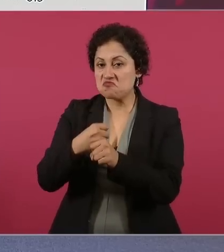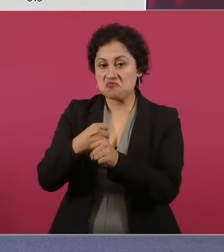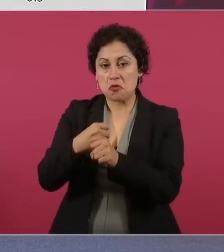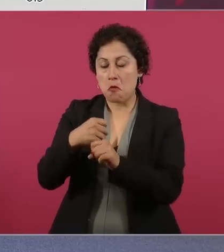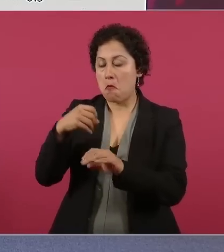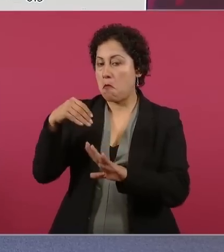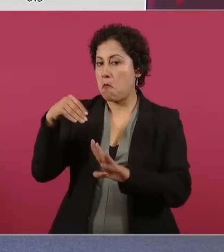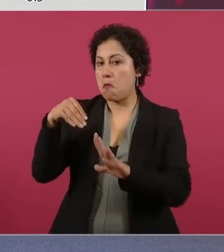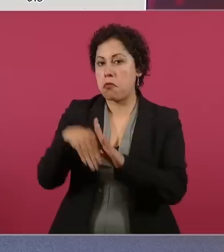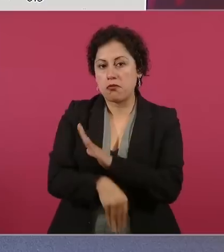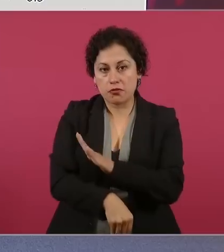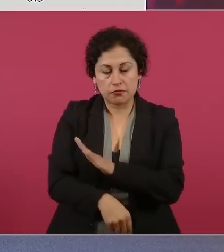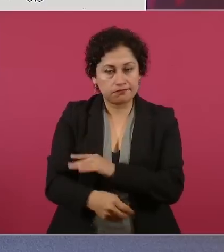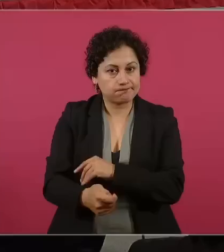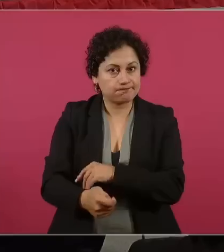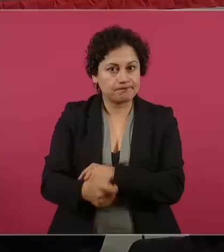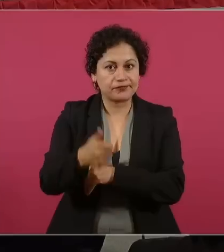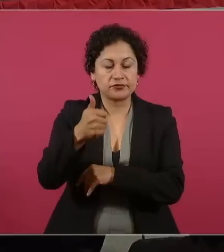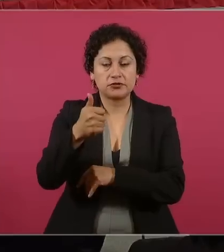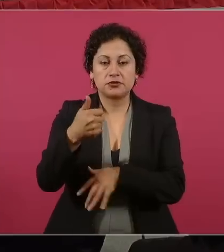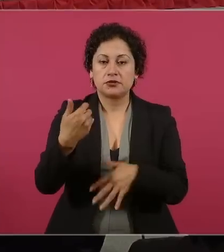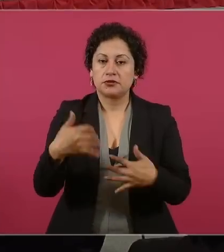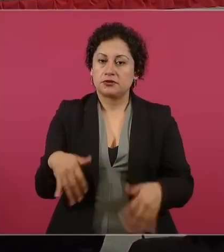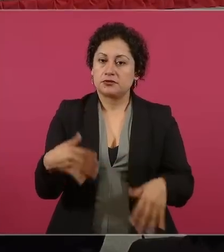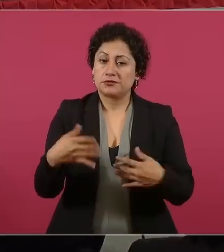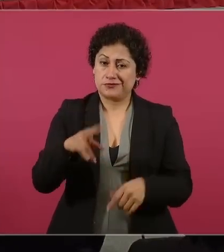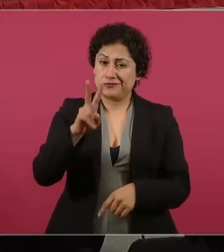una situación muy difícil por la pandemia.